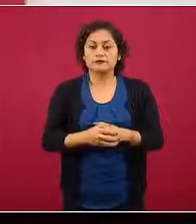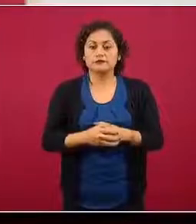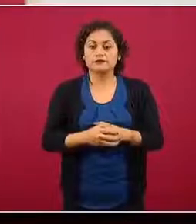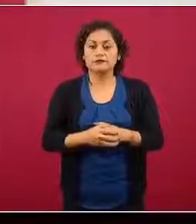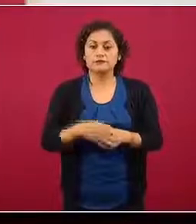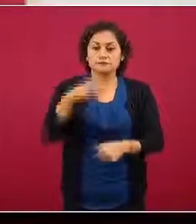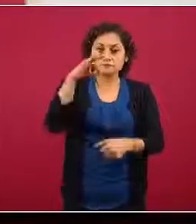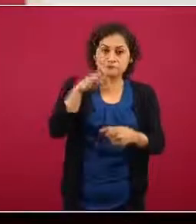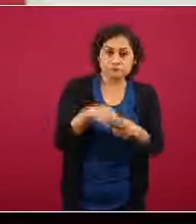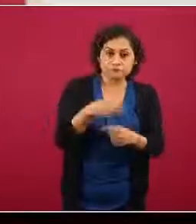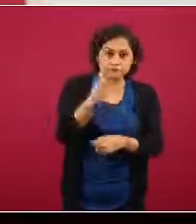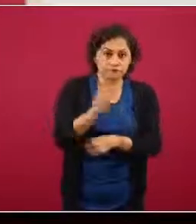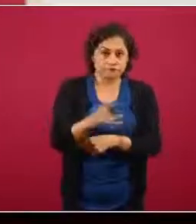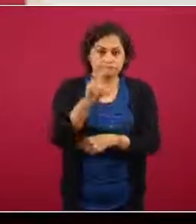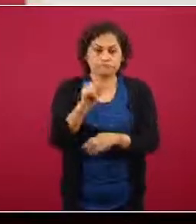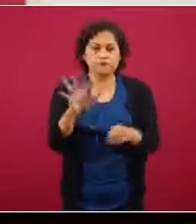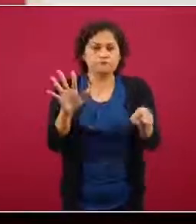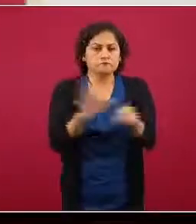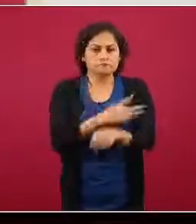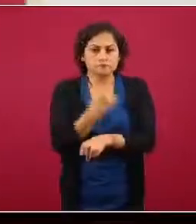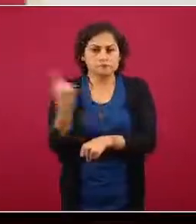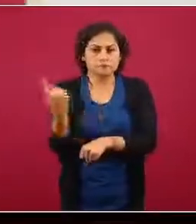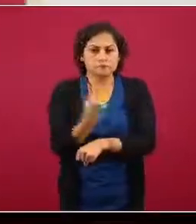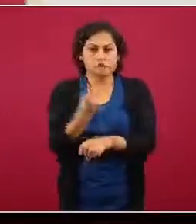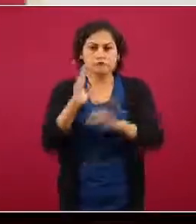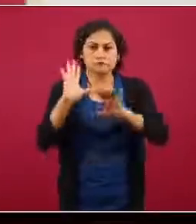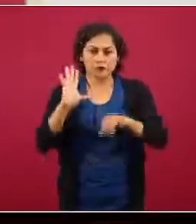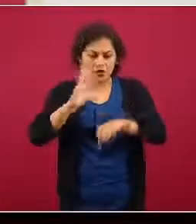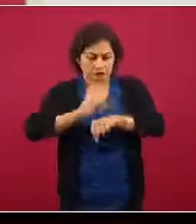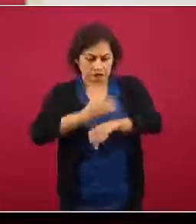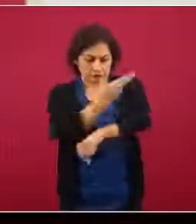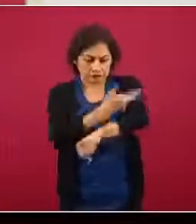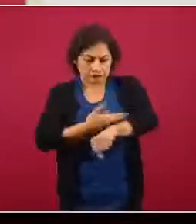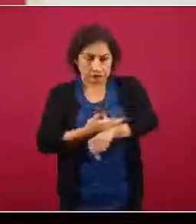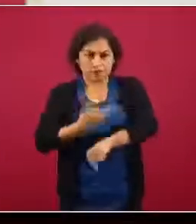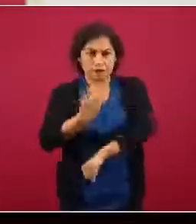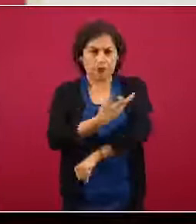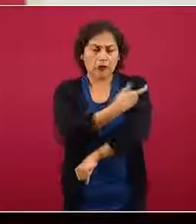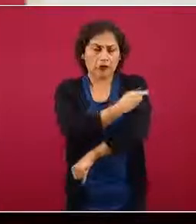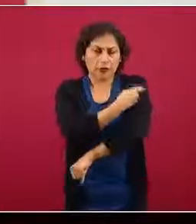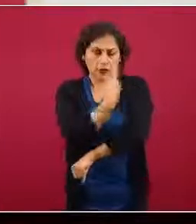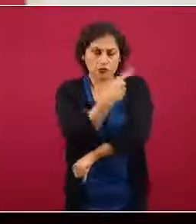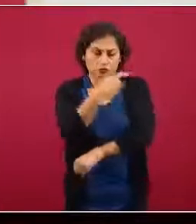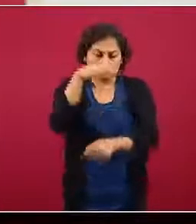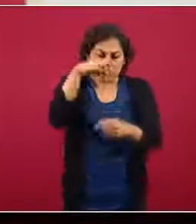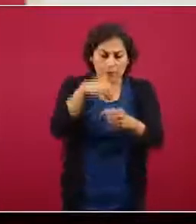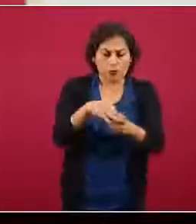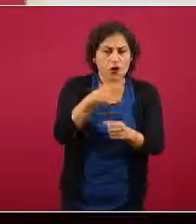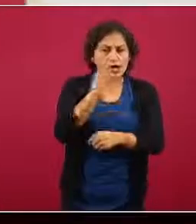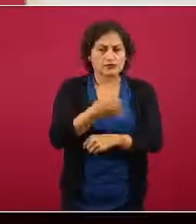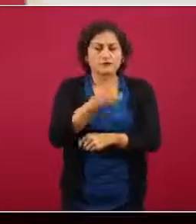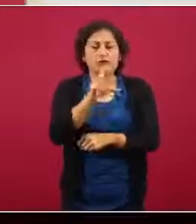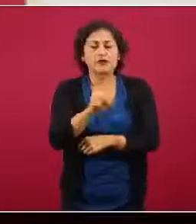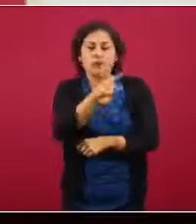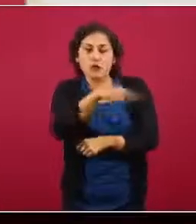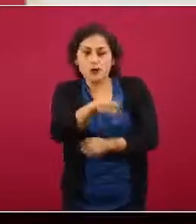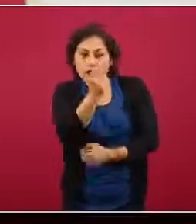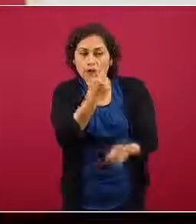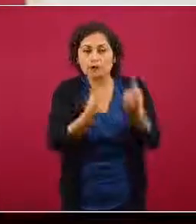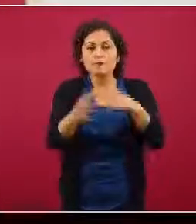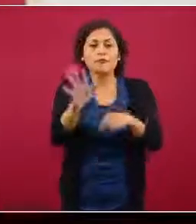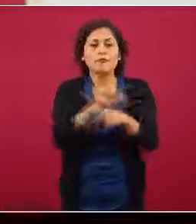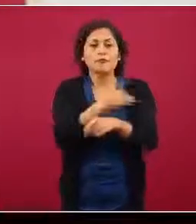o en la forma en que se autorizó en Estados Unidos la vacuna votan en contra?